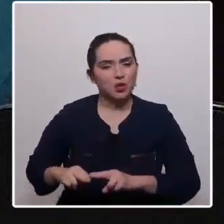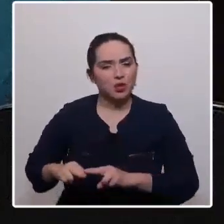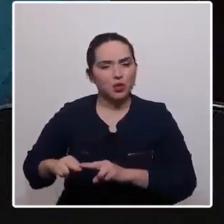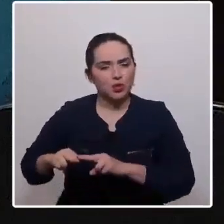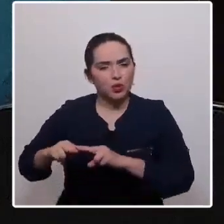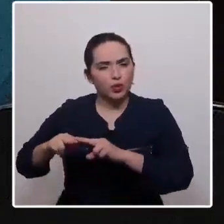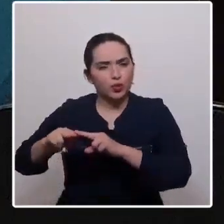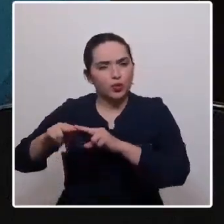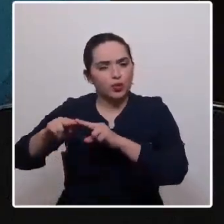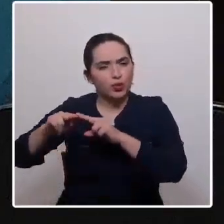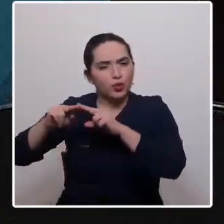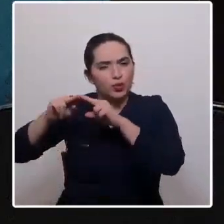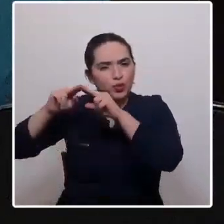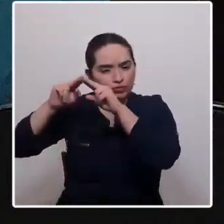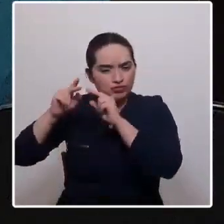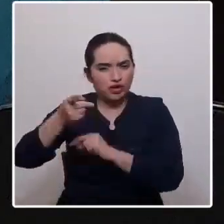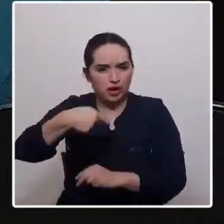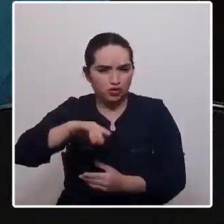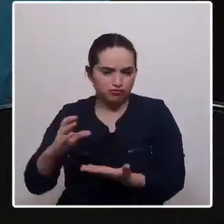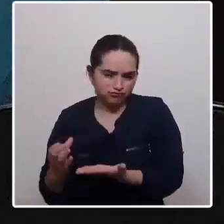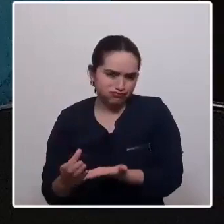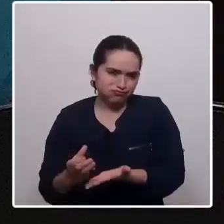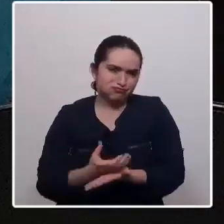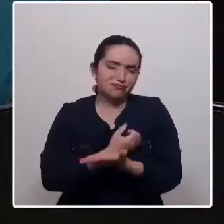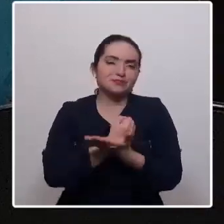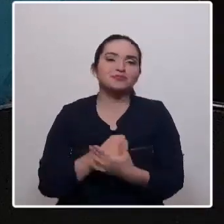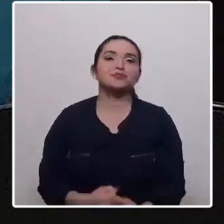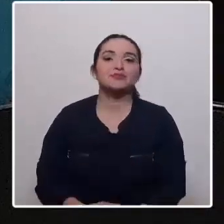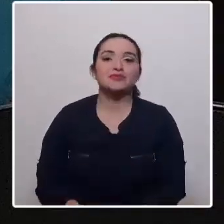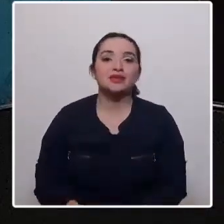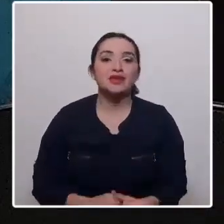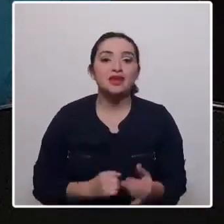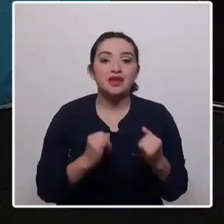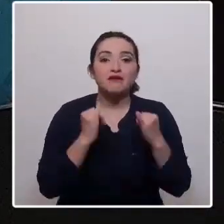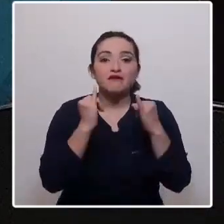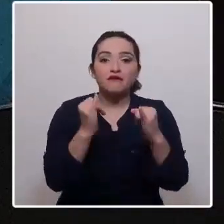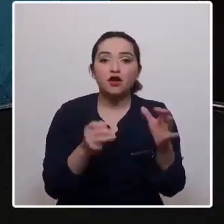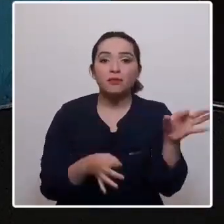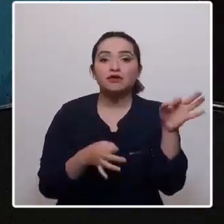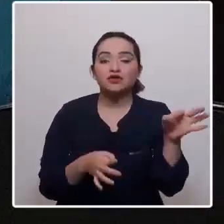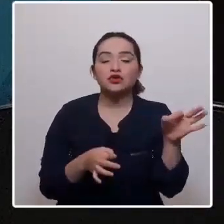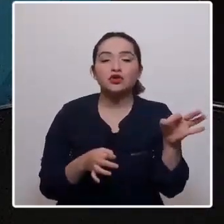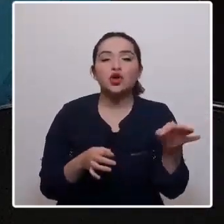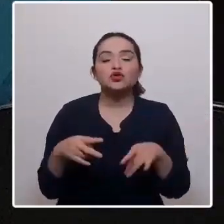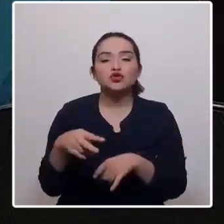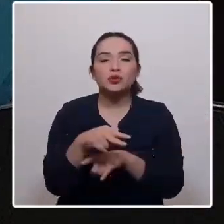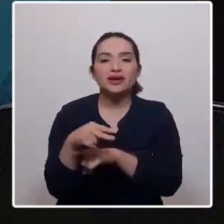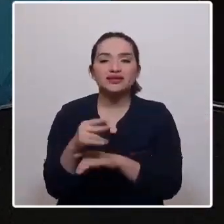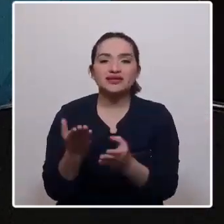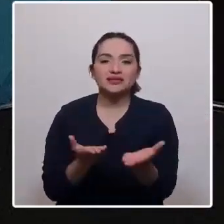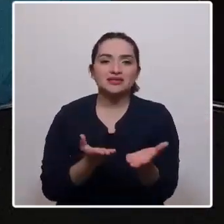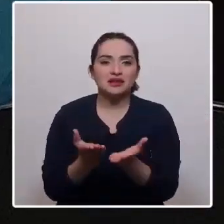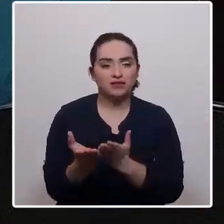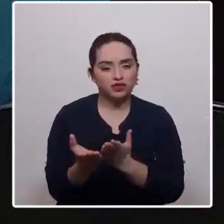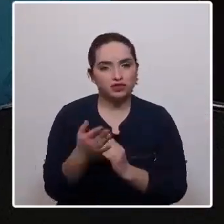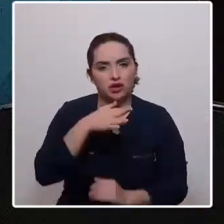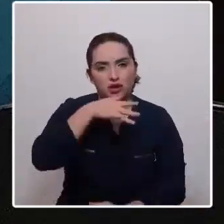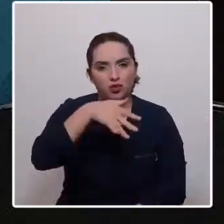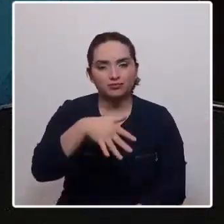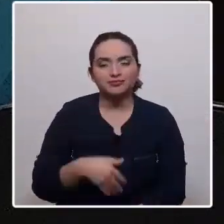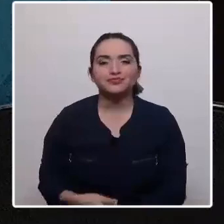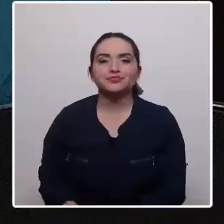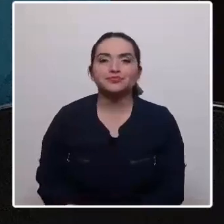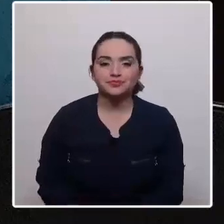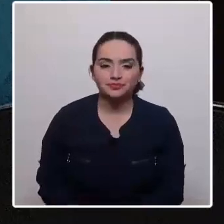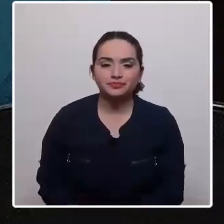por bajo de las utilidades que han recibido. Esta información es entregada por la Superintendencia de Servicios Sanitarios. Es por